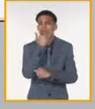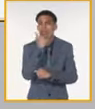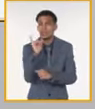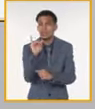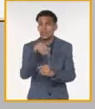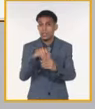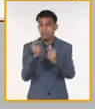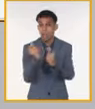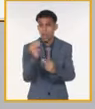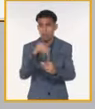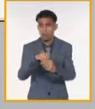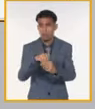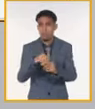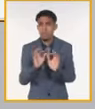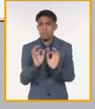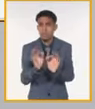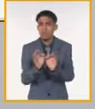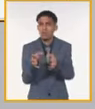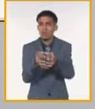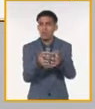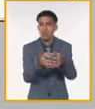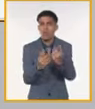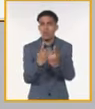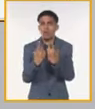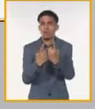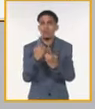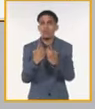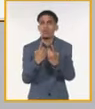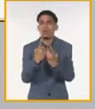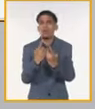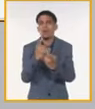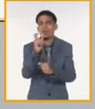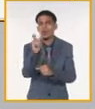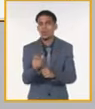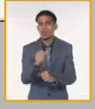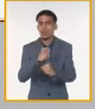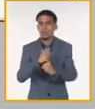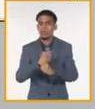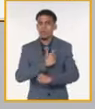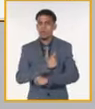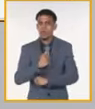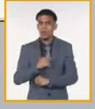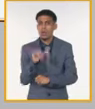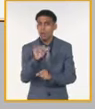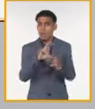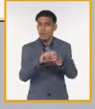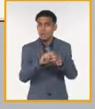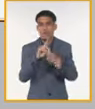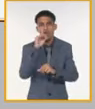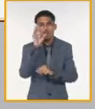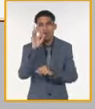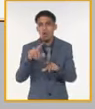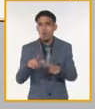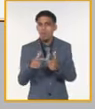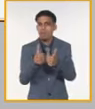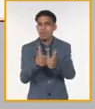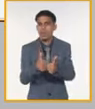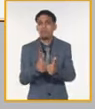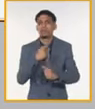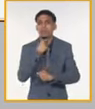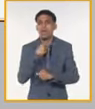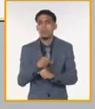prod de la gestión de de un grupo de de actores nuevos actores económicos no fluyen a través de las cuentas que han declarados como